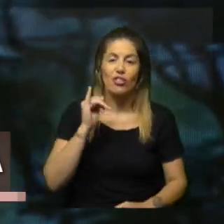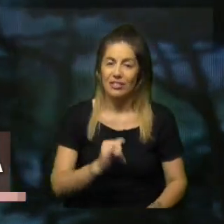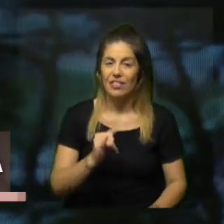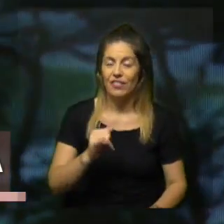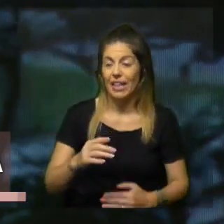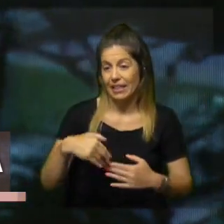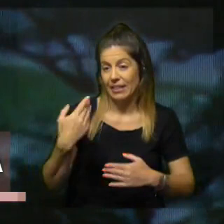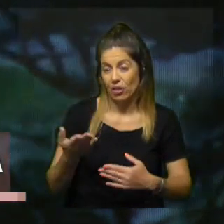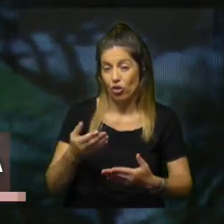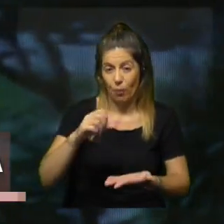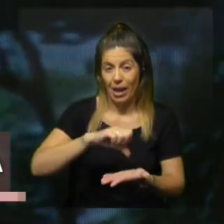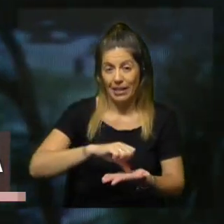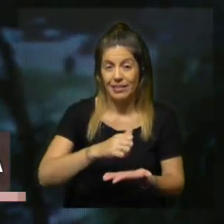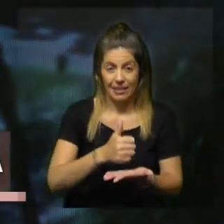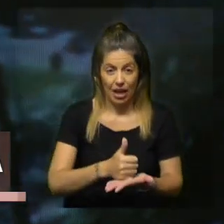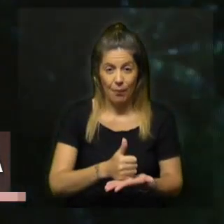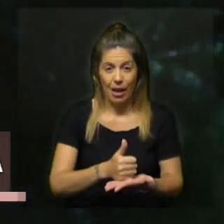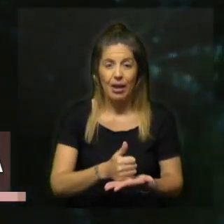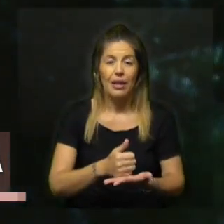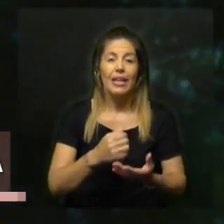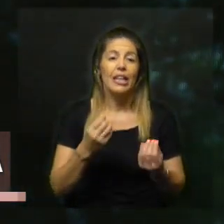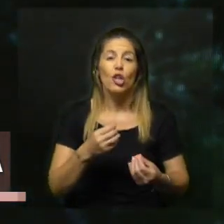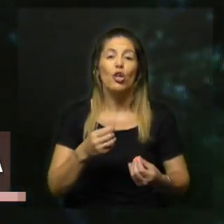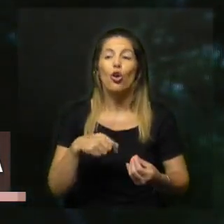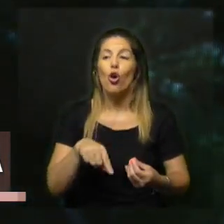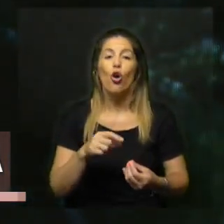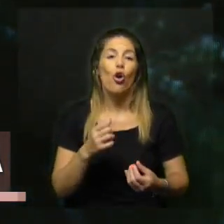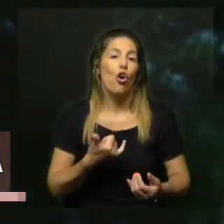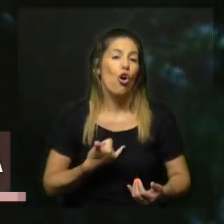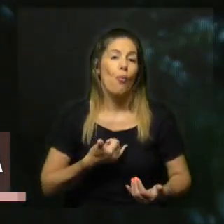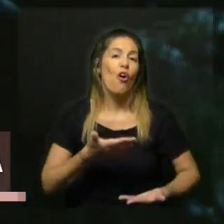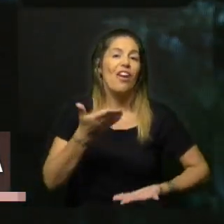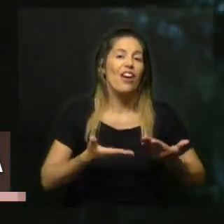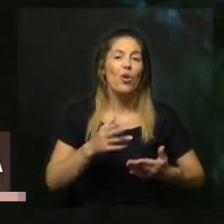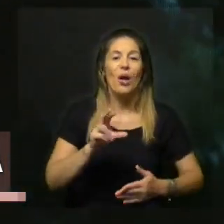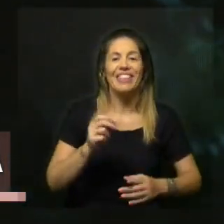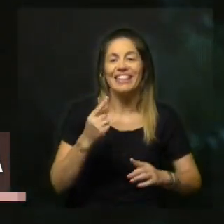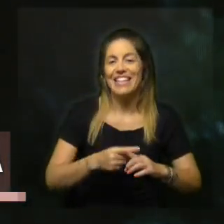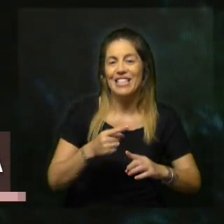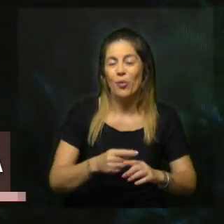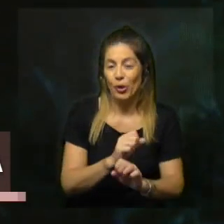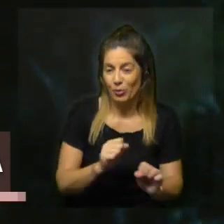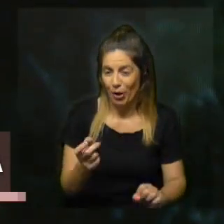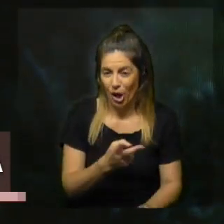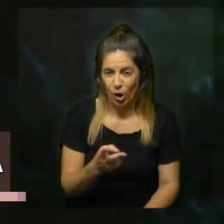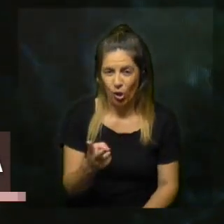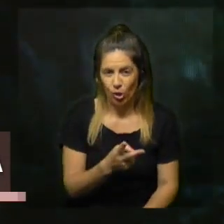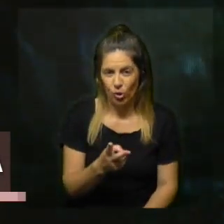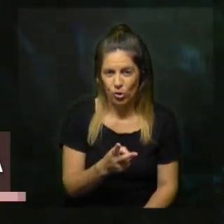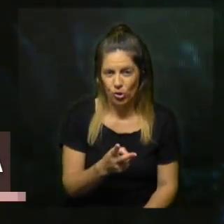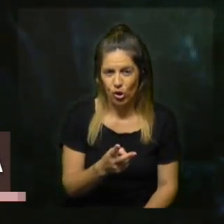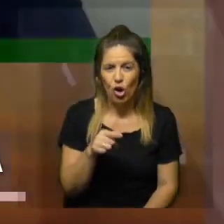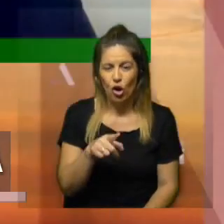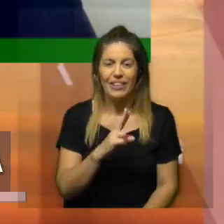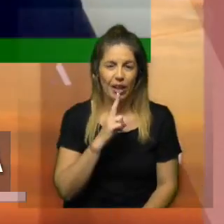el exterior, posicionado, y cómo evalúan brevemente, en 30 segundos si pueden, ambos con